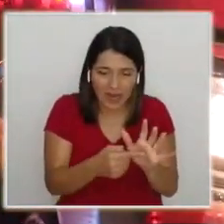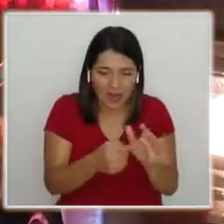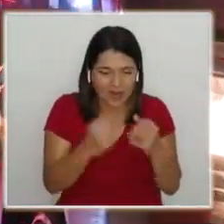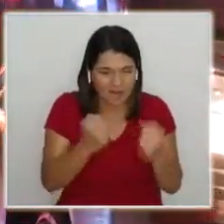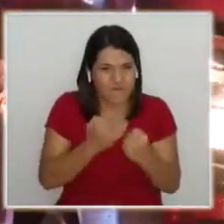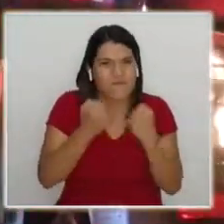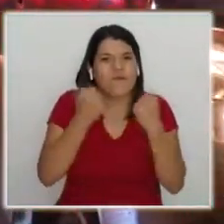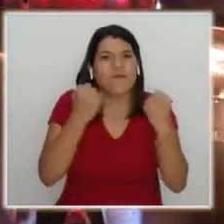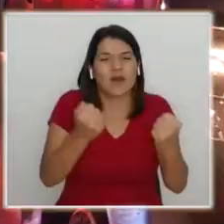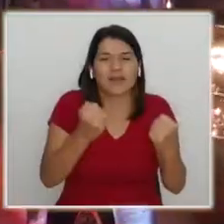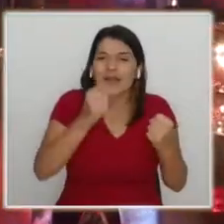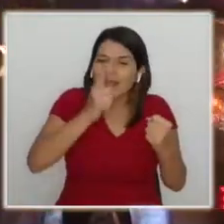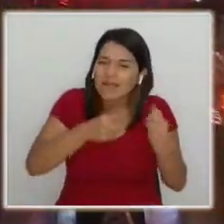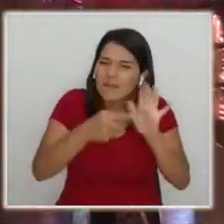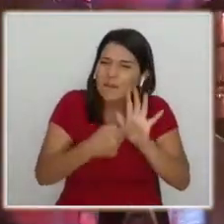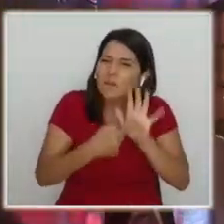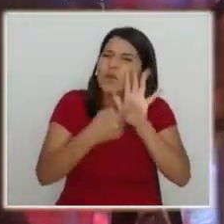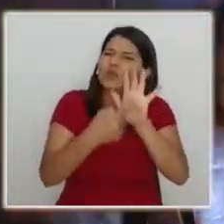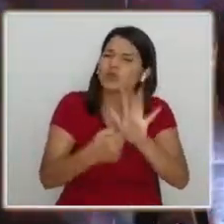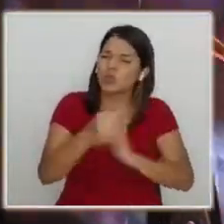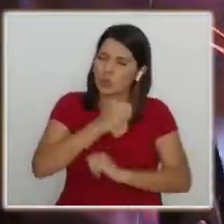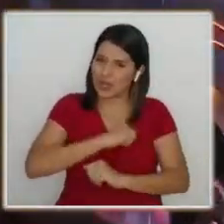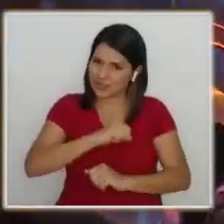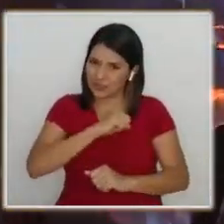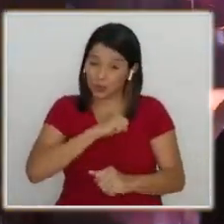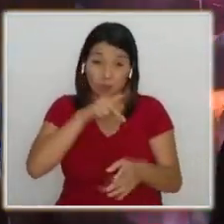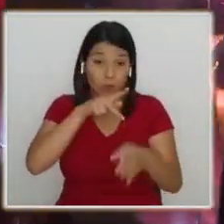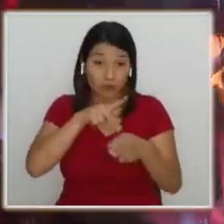más profesional y